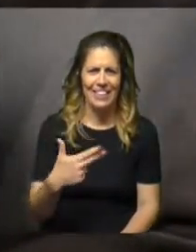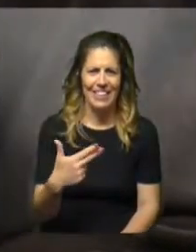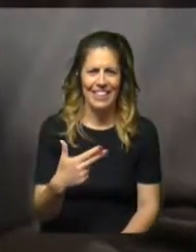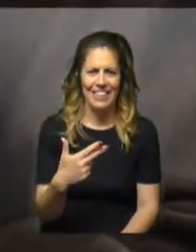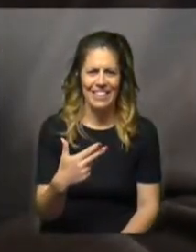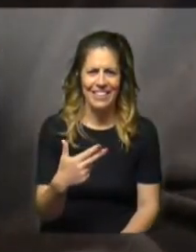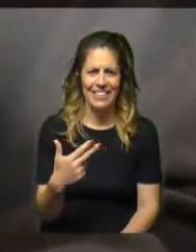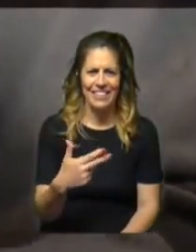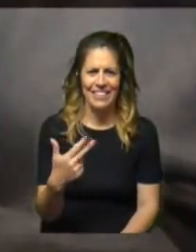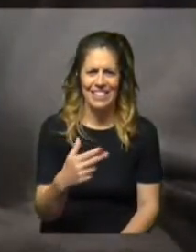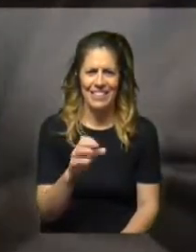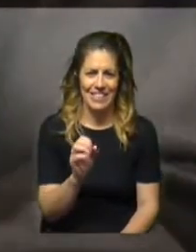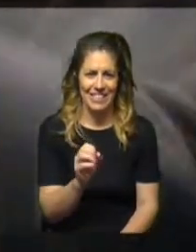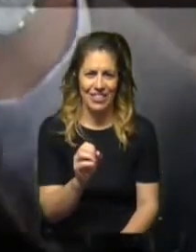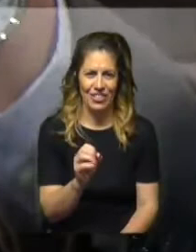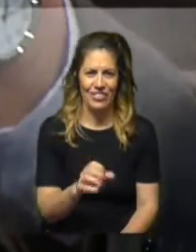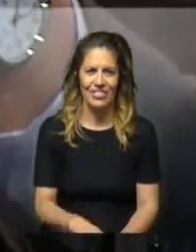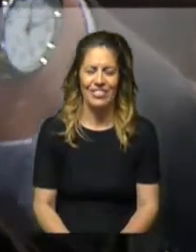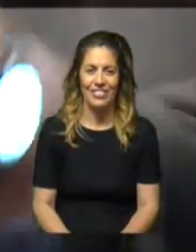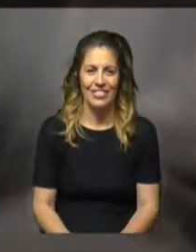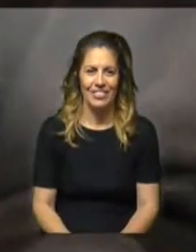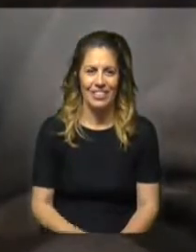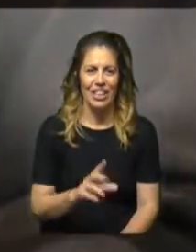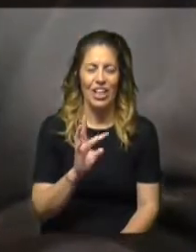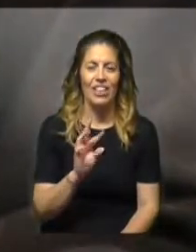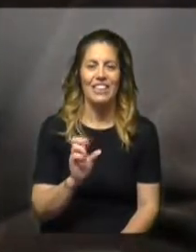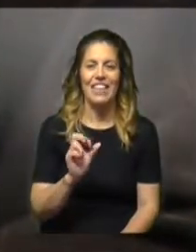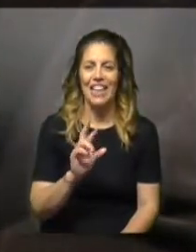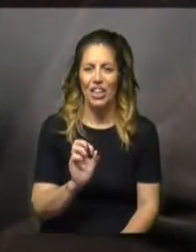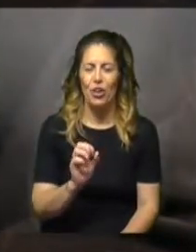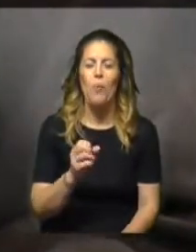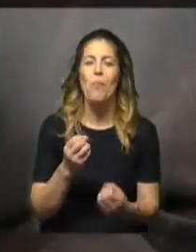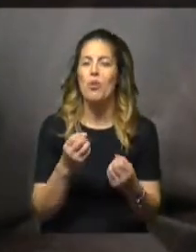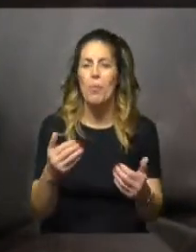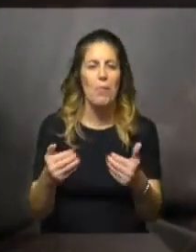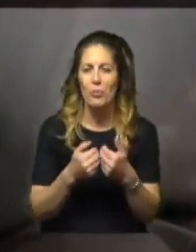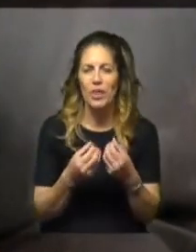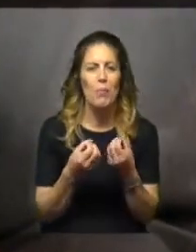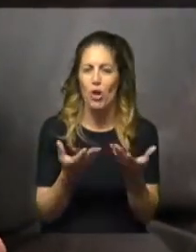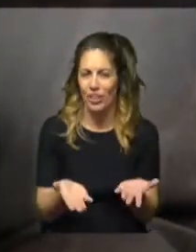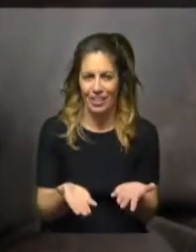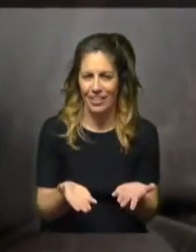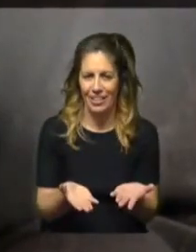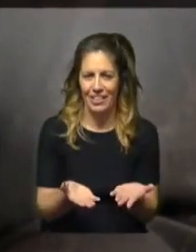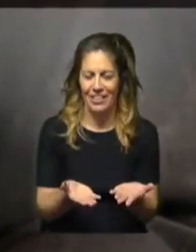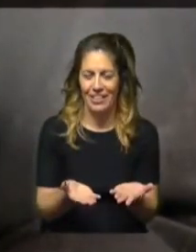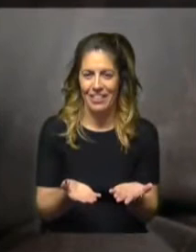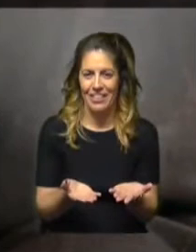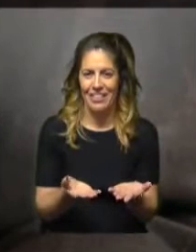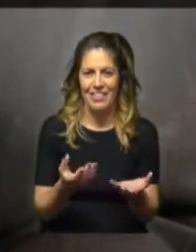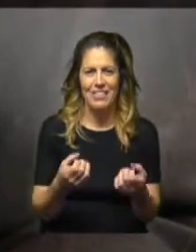claro precioso Mira es un tiro es un tema pero seguramente porque